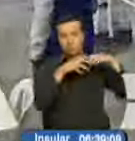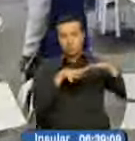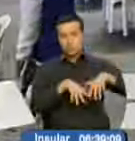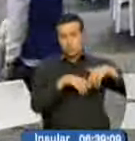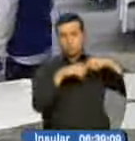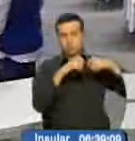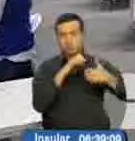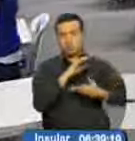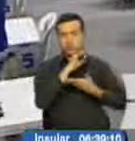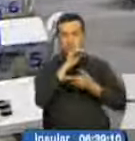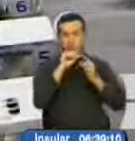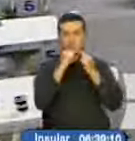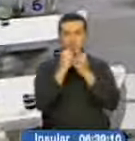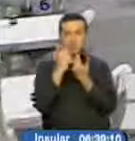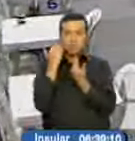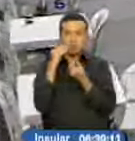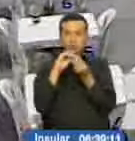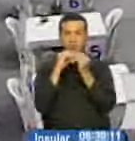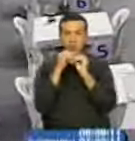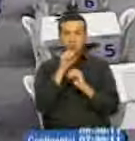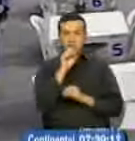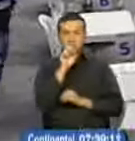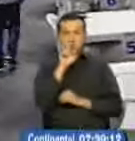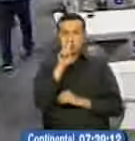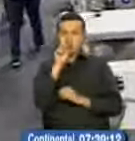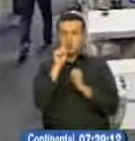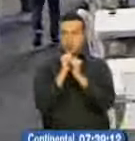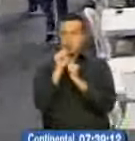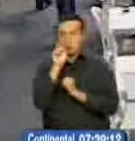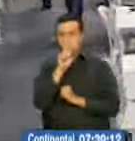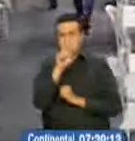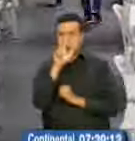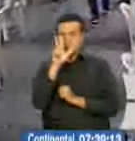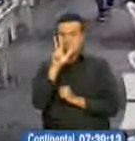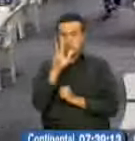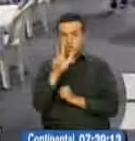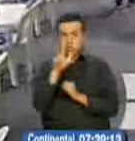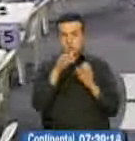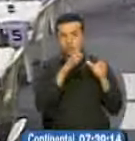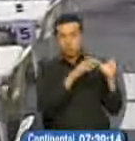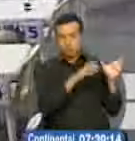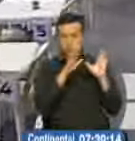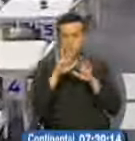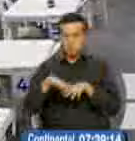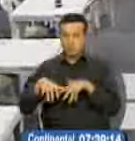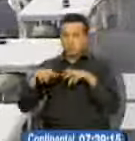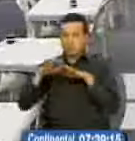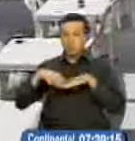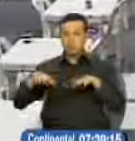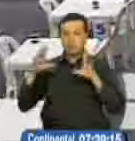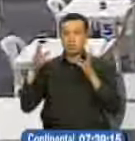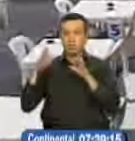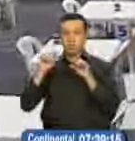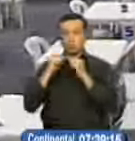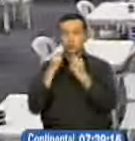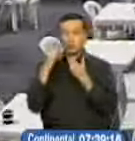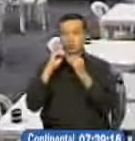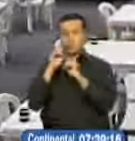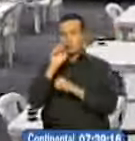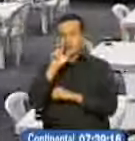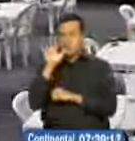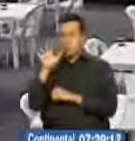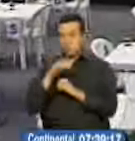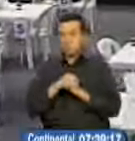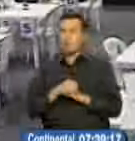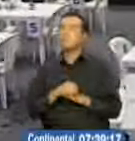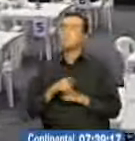los delegados políticos de la organización o de Alianza Creo Suma estén ubicados y al frente también los delegados políticos de Alianza País. Así es, se ha